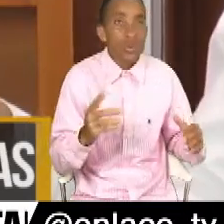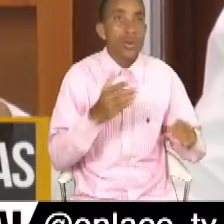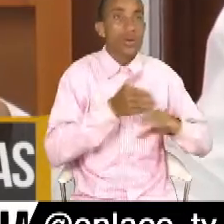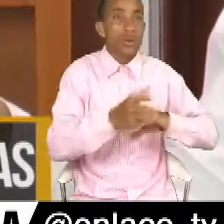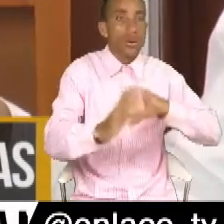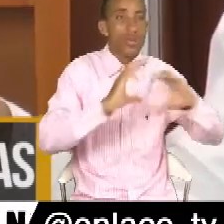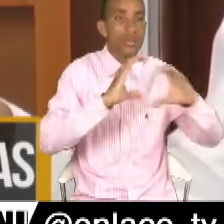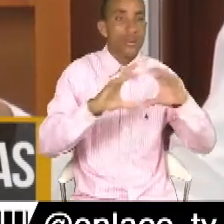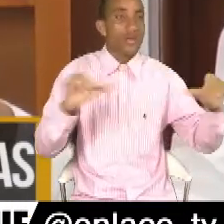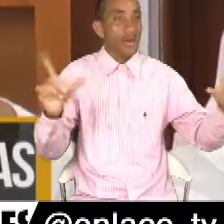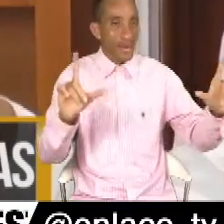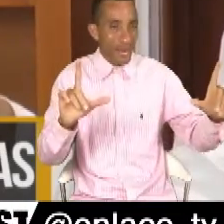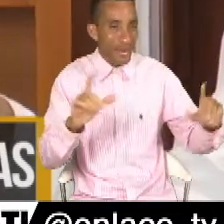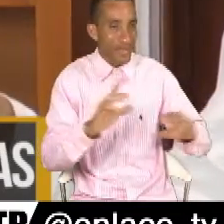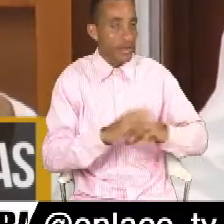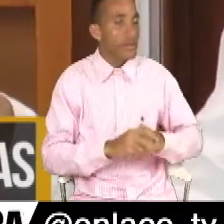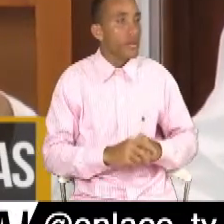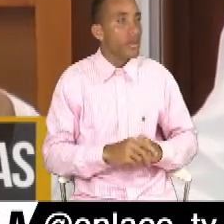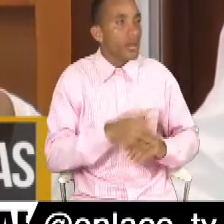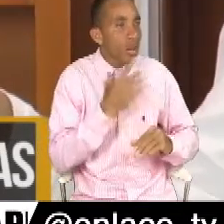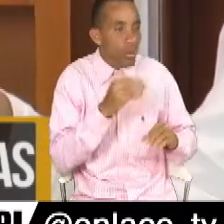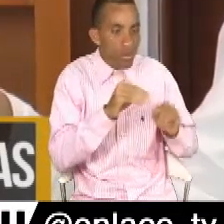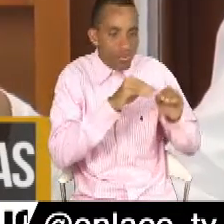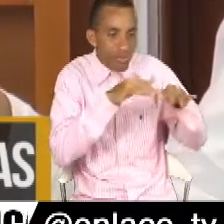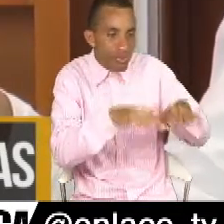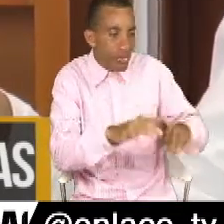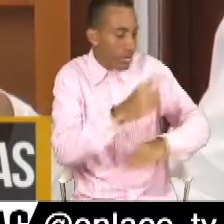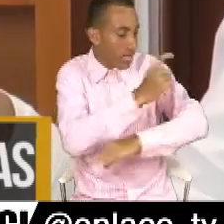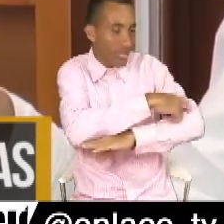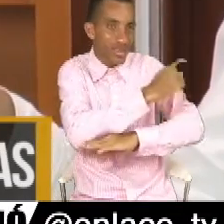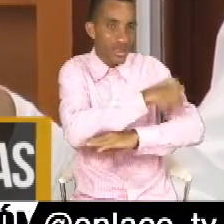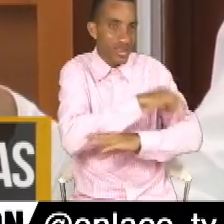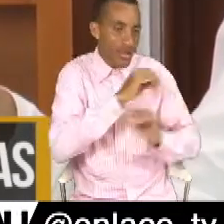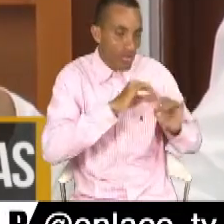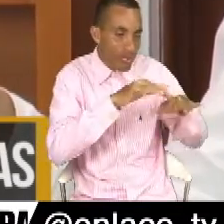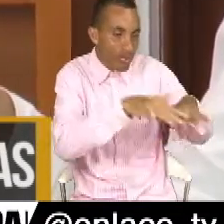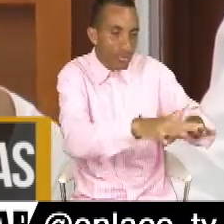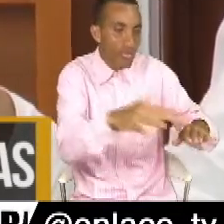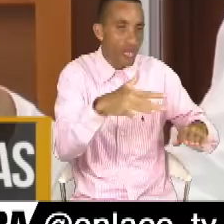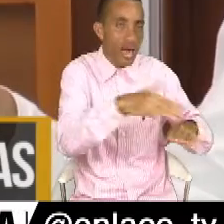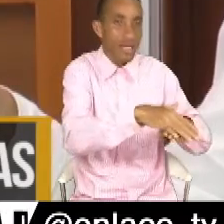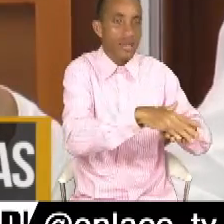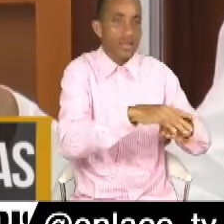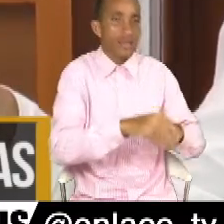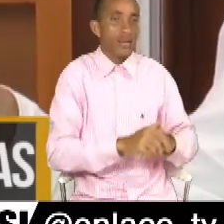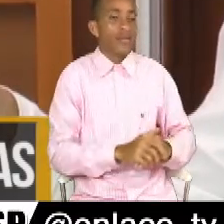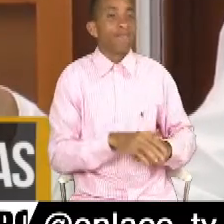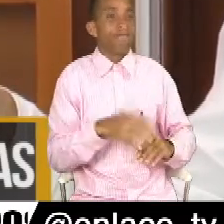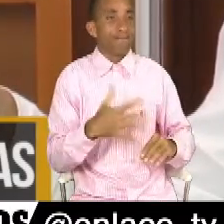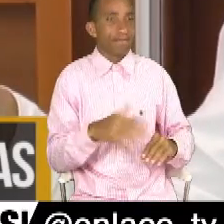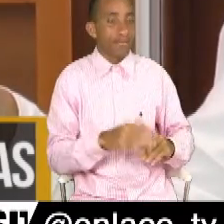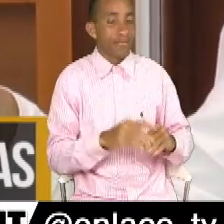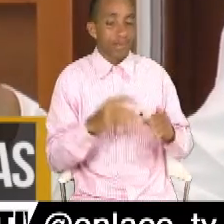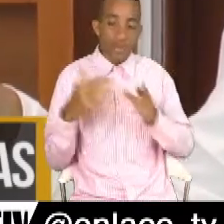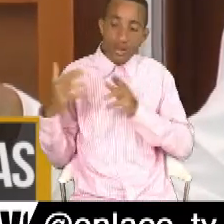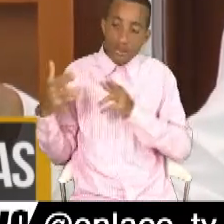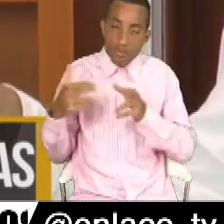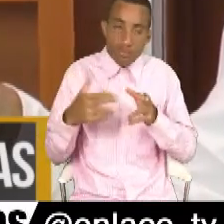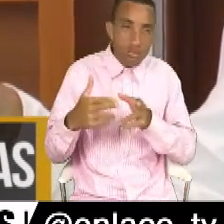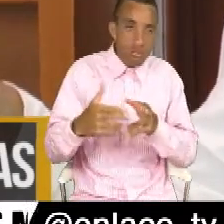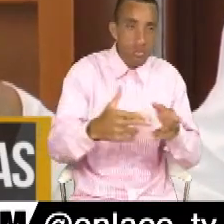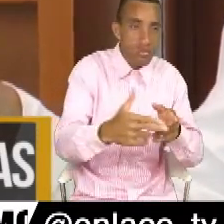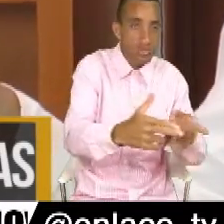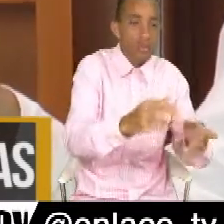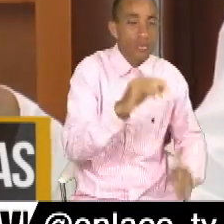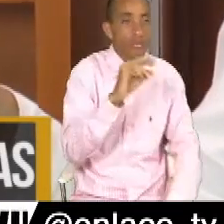comunicación de este derrame en el caño Santa Inés, que es un tributario de la quebrada La Vizcaína y la